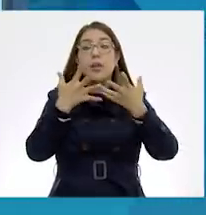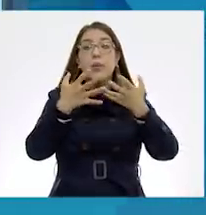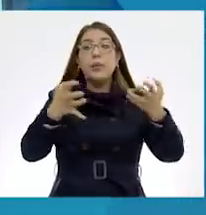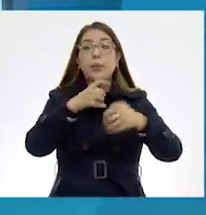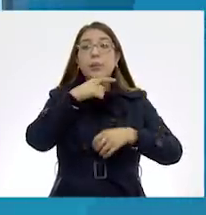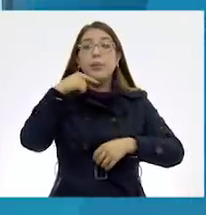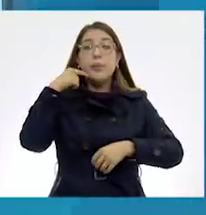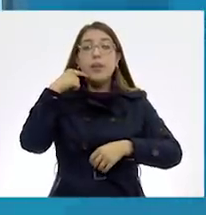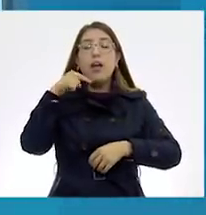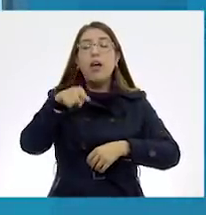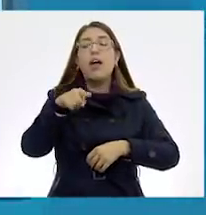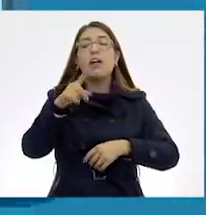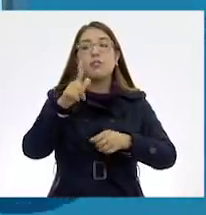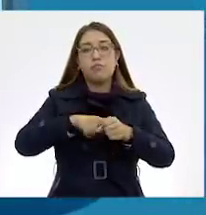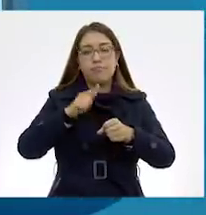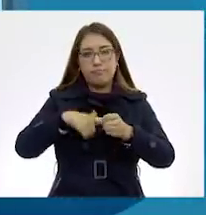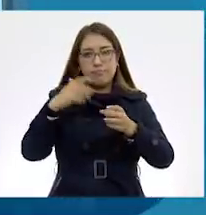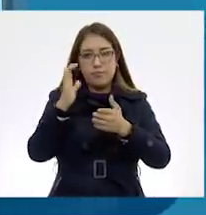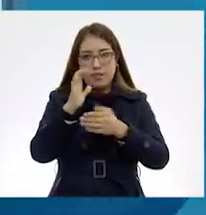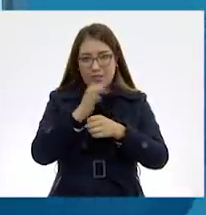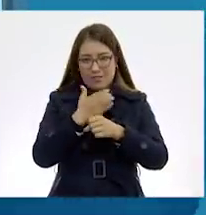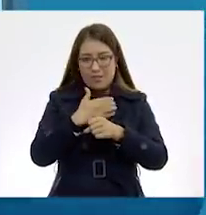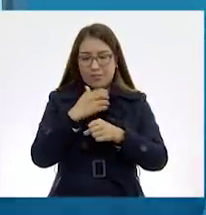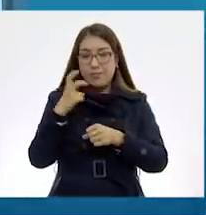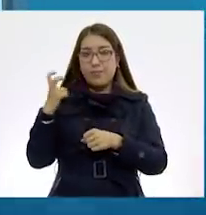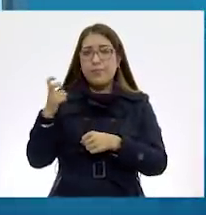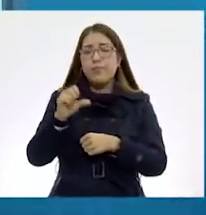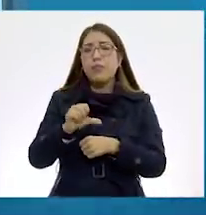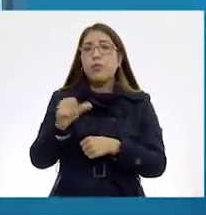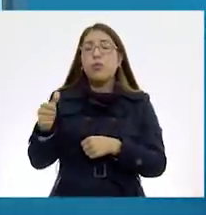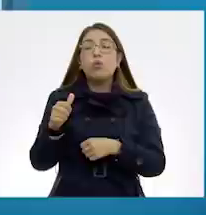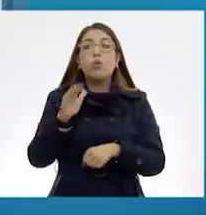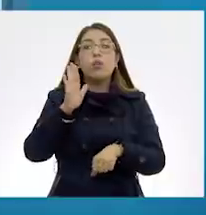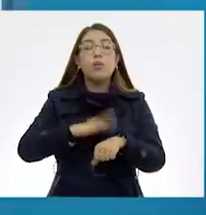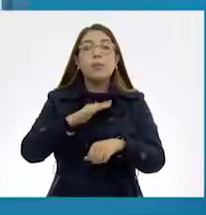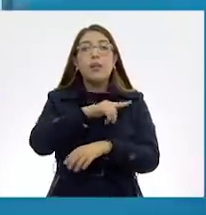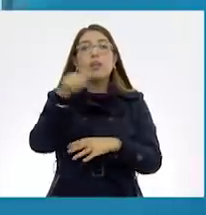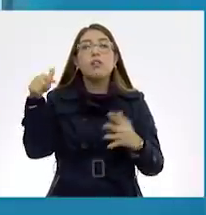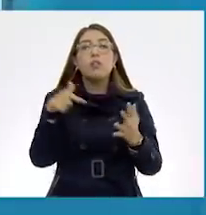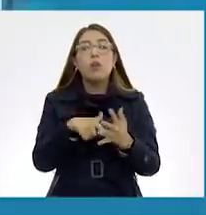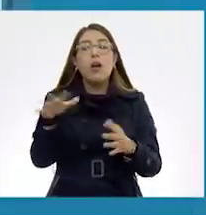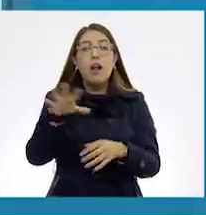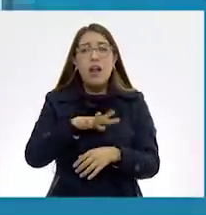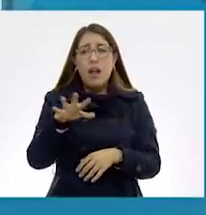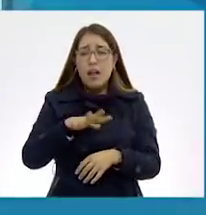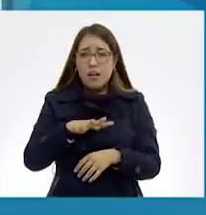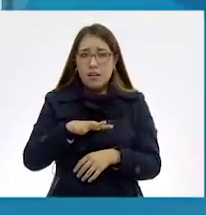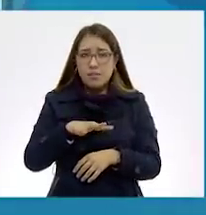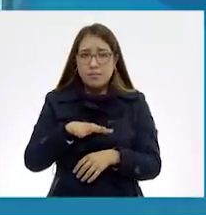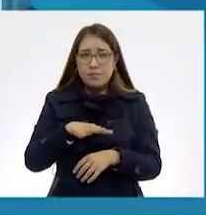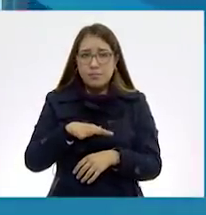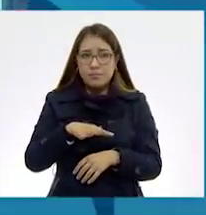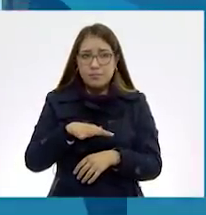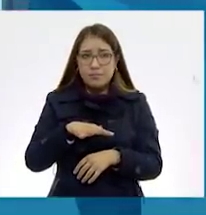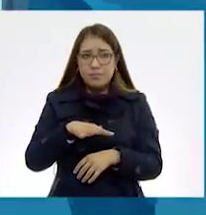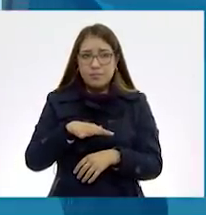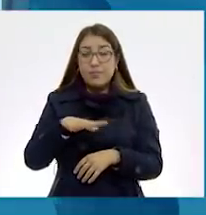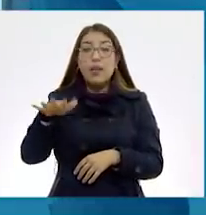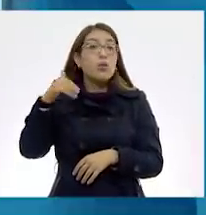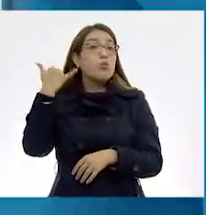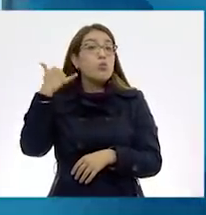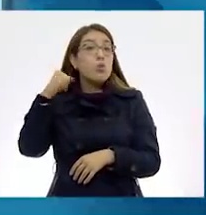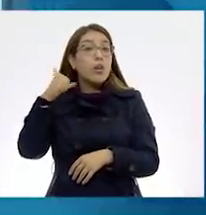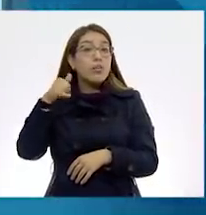zonas de mayor rendimiento de extracción de agua subterránea se localizan principalmente en la península de